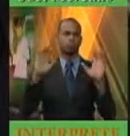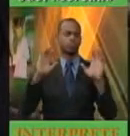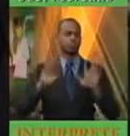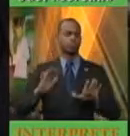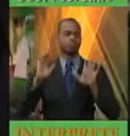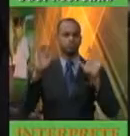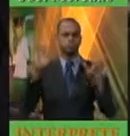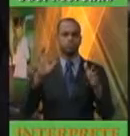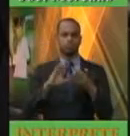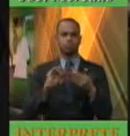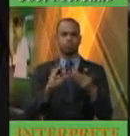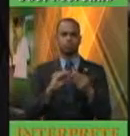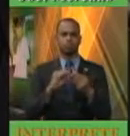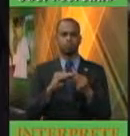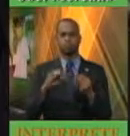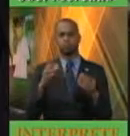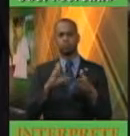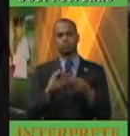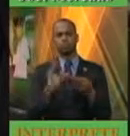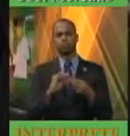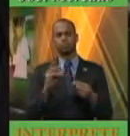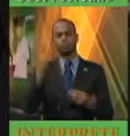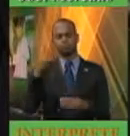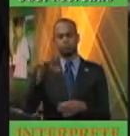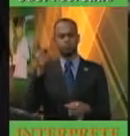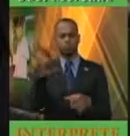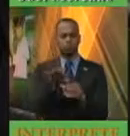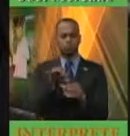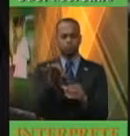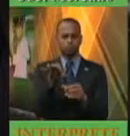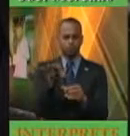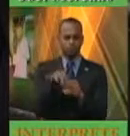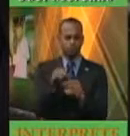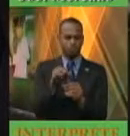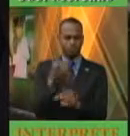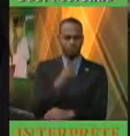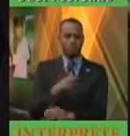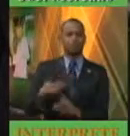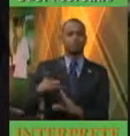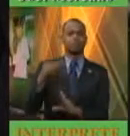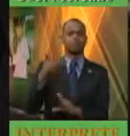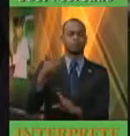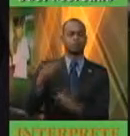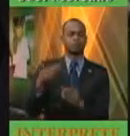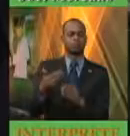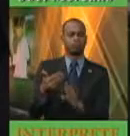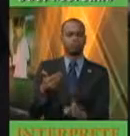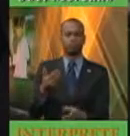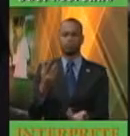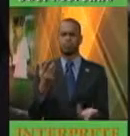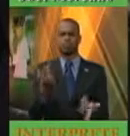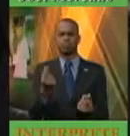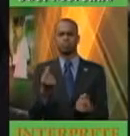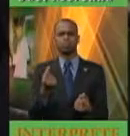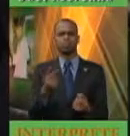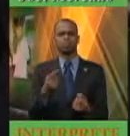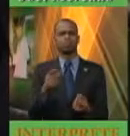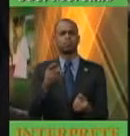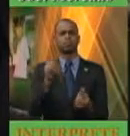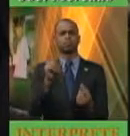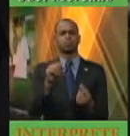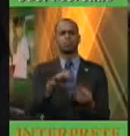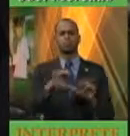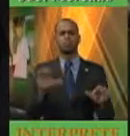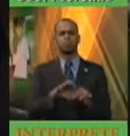hicimos faltando par de días ya para las elecciones. Ajá. Eso fue increíble. Entonces las personas nos decían, pero ¿y cómo ustedes se ponen a